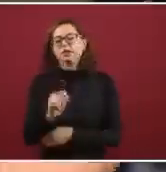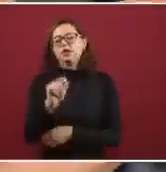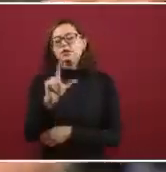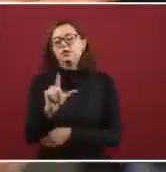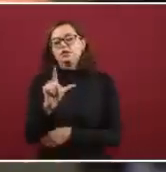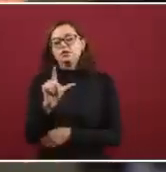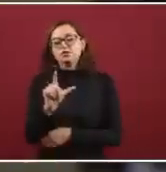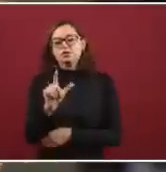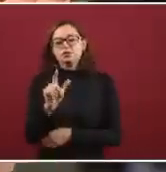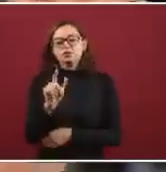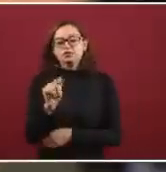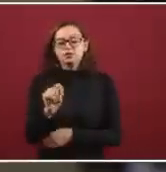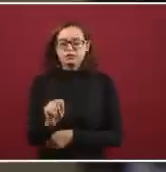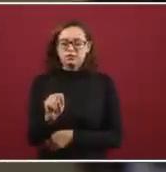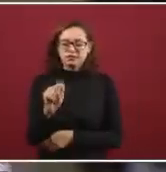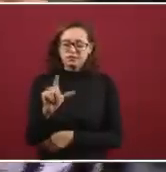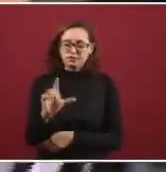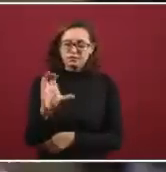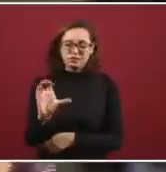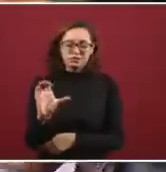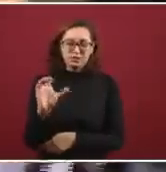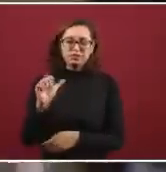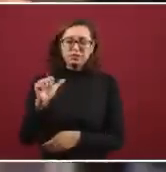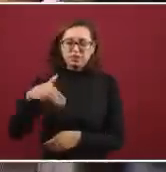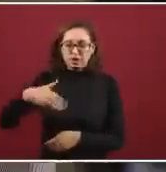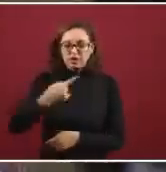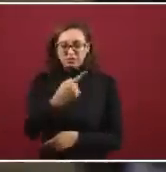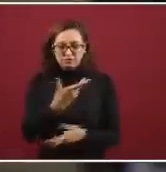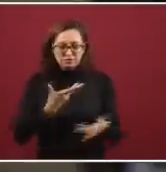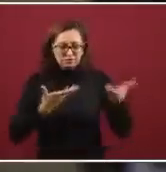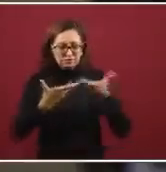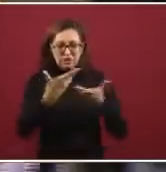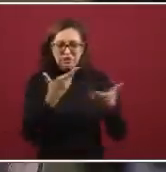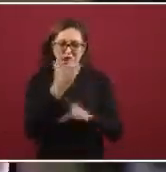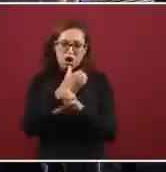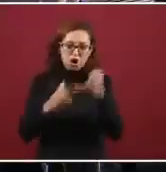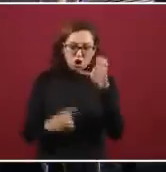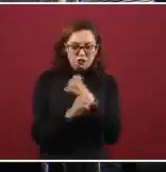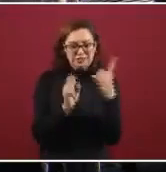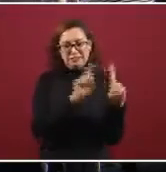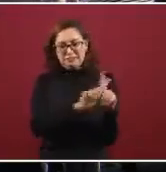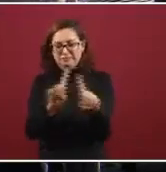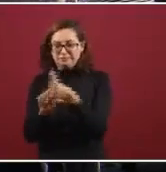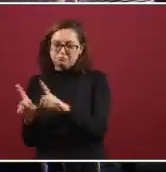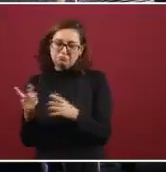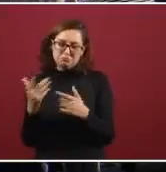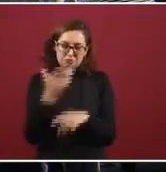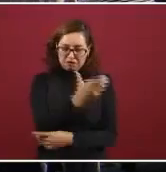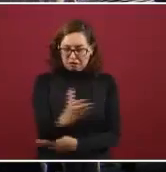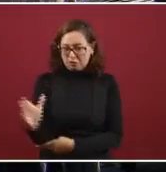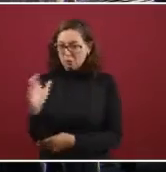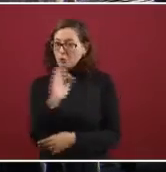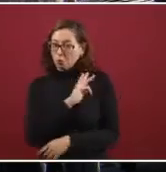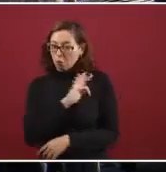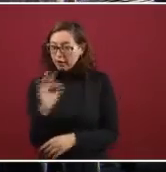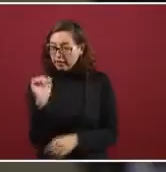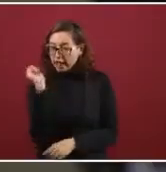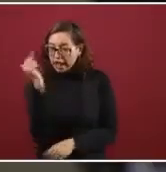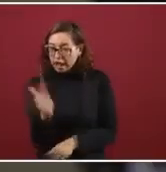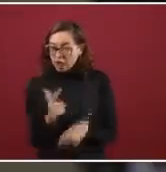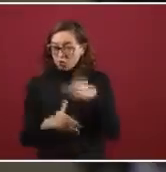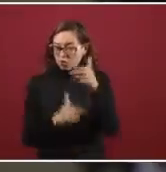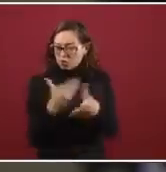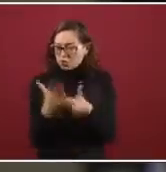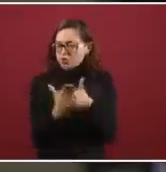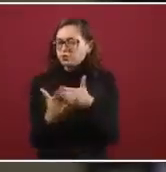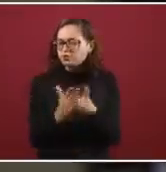bueno, del T-MEC. Se habla de acuerdos binacionales para ciertos productos, sobre todo agrícolas. ¿Nos podría adelantar un poco de cómo vendría